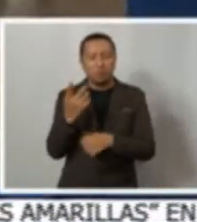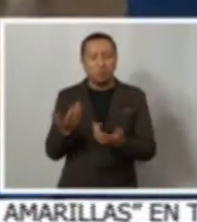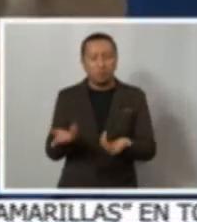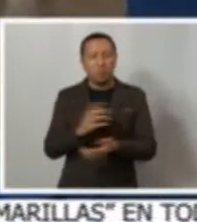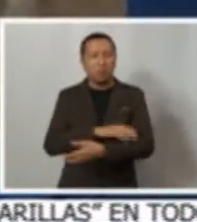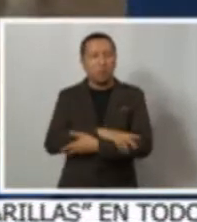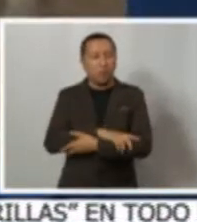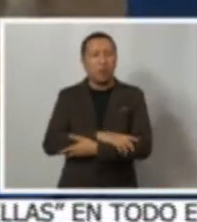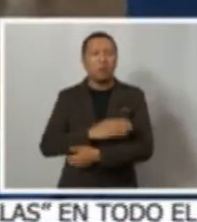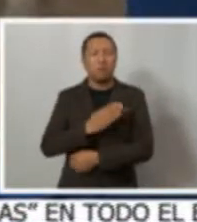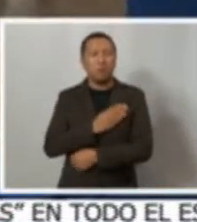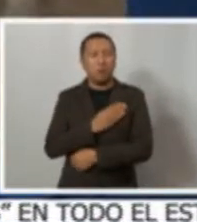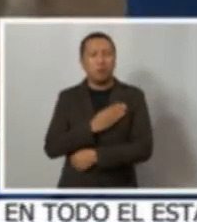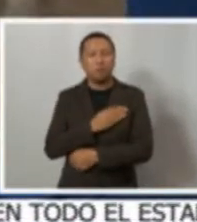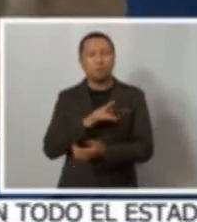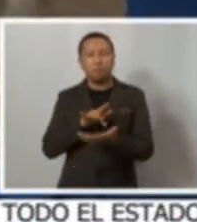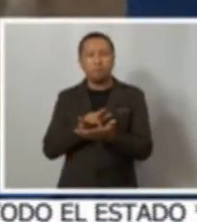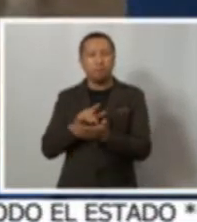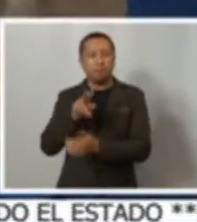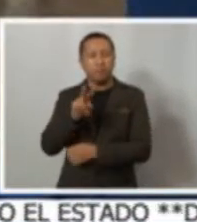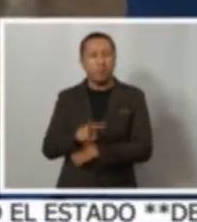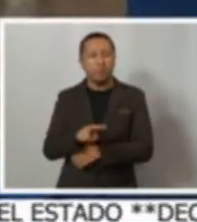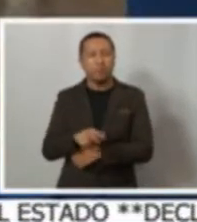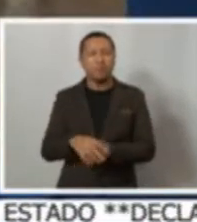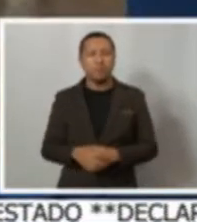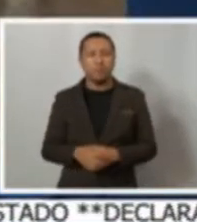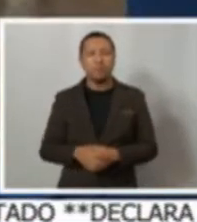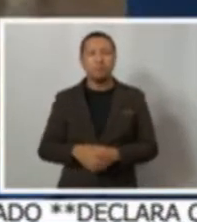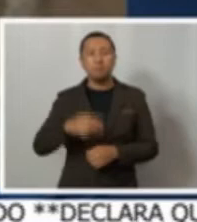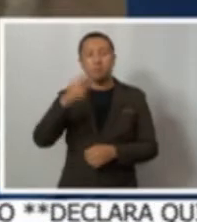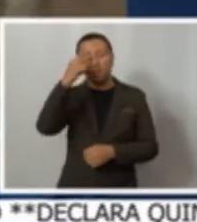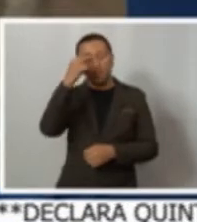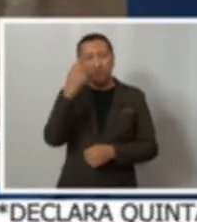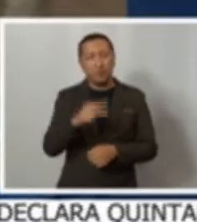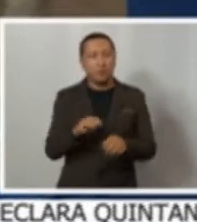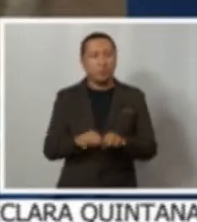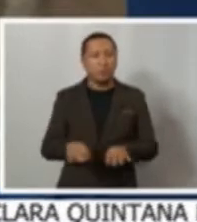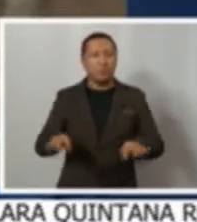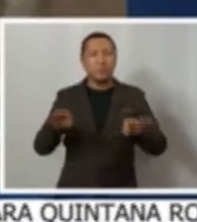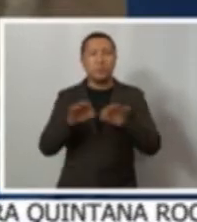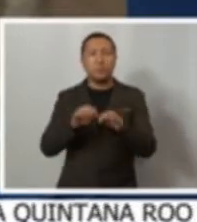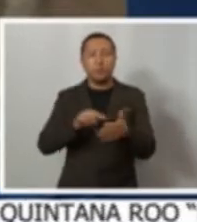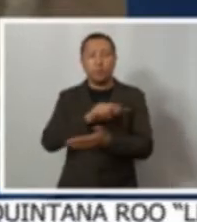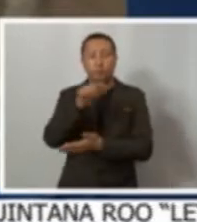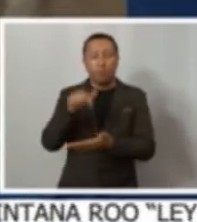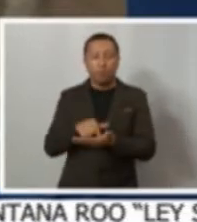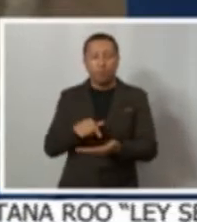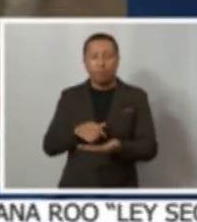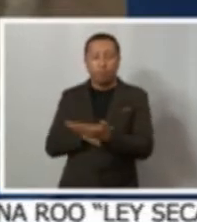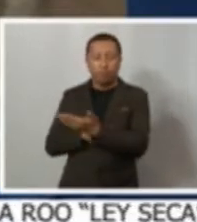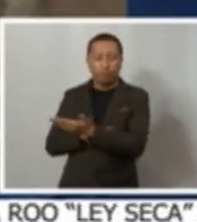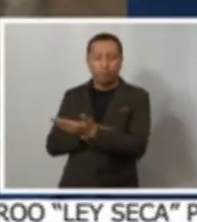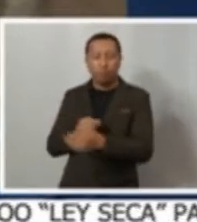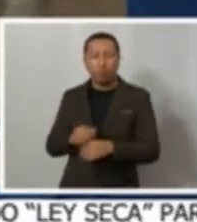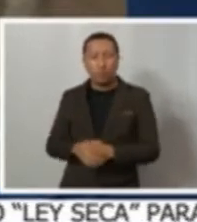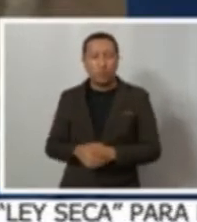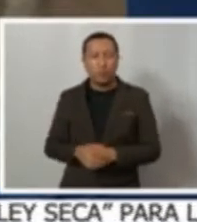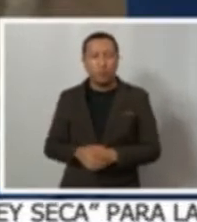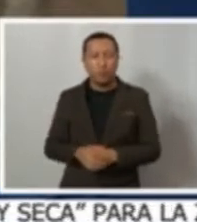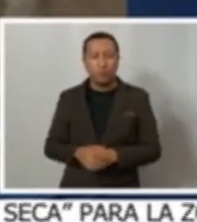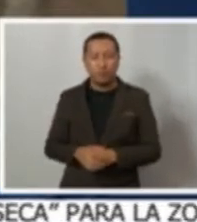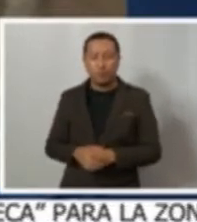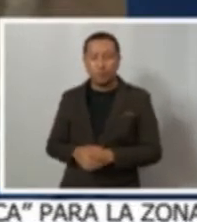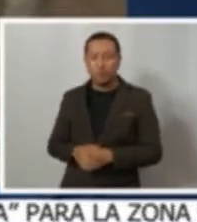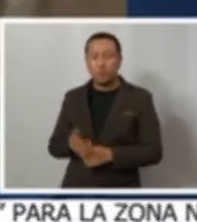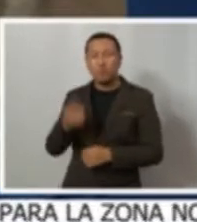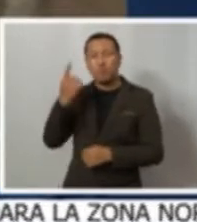lo que estamos hechos los quintanarroenses y en general los mexicanos. Mire, es un refugio de lo que ve en pantalla, de